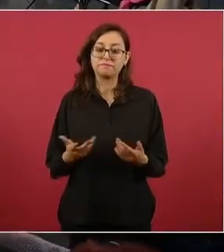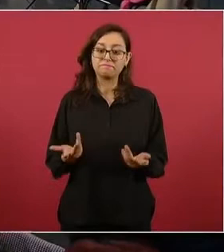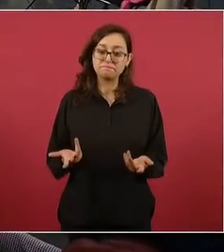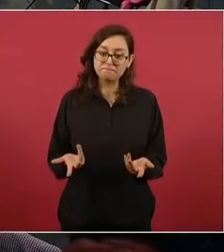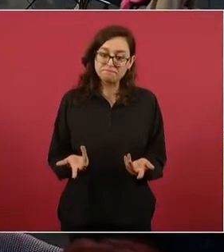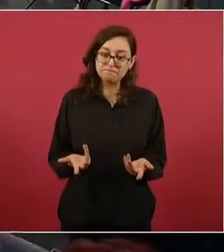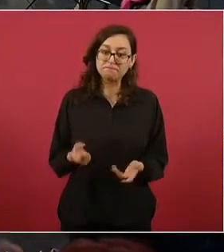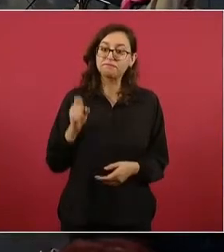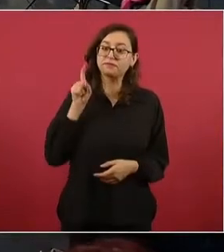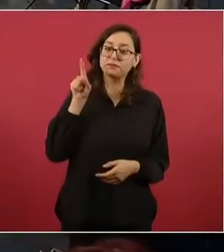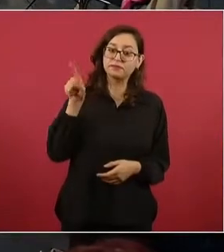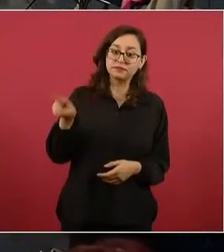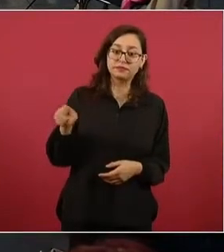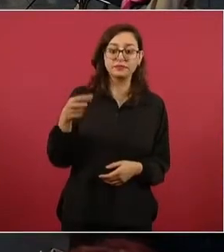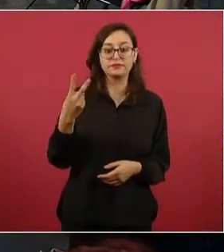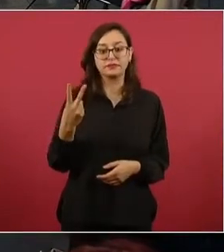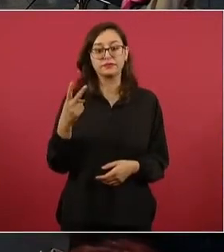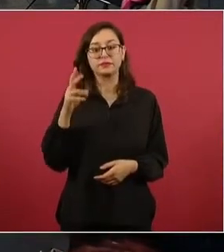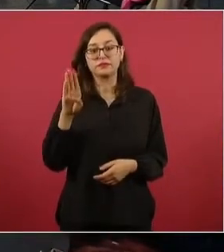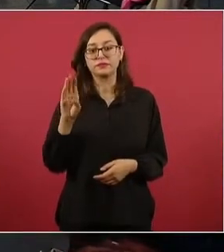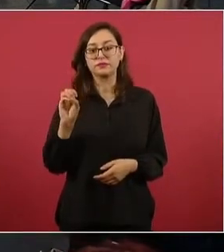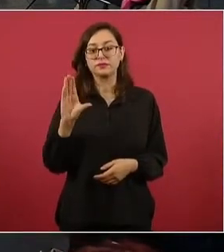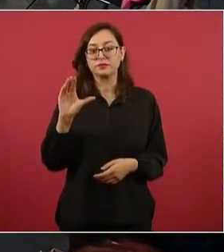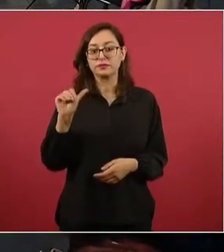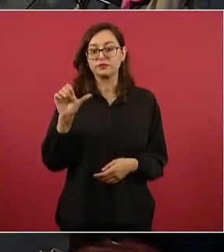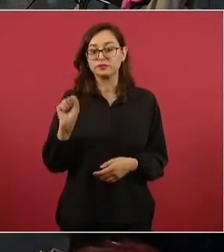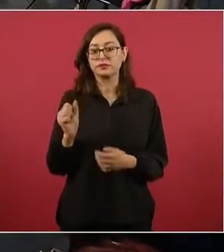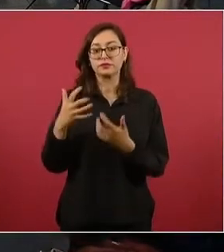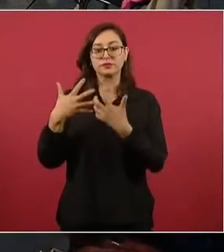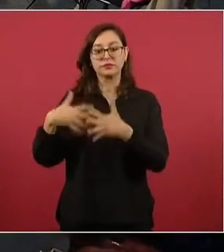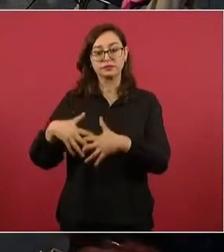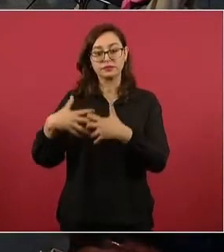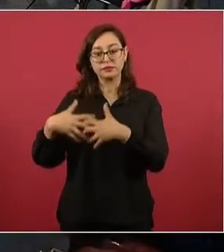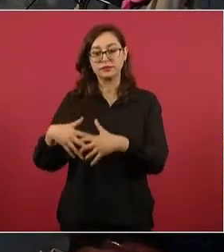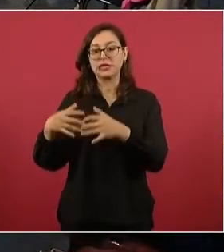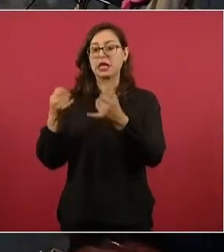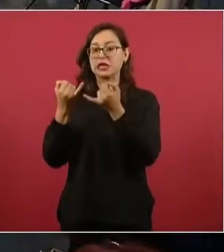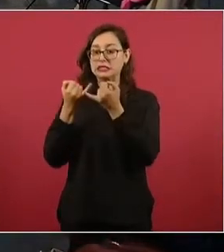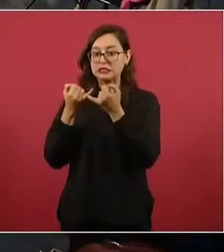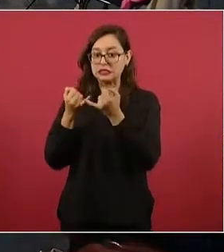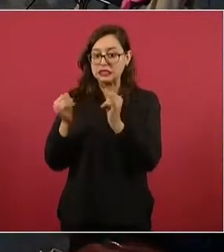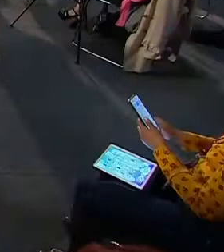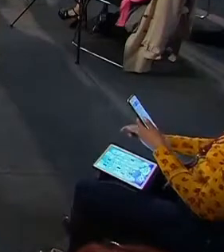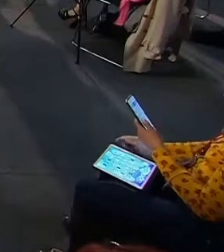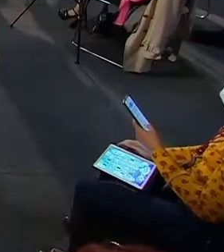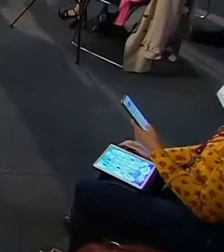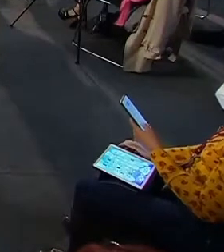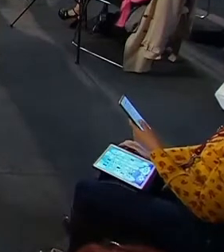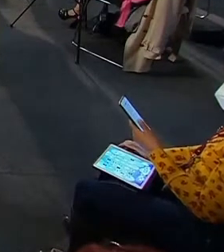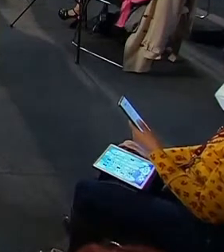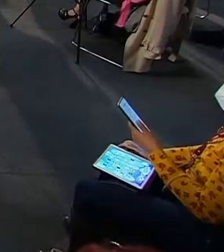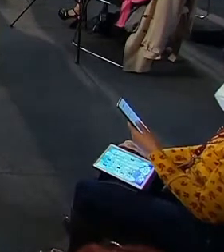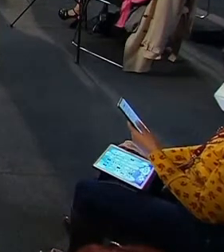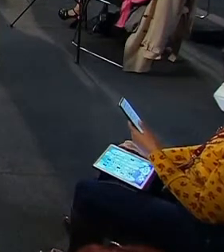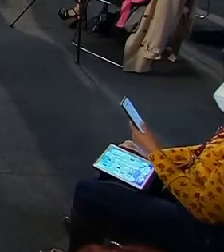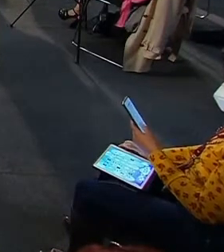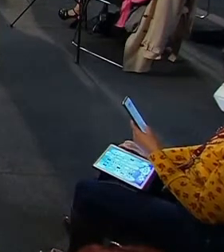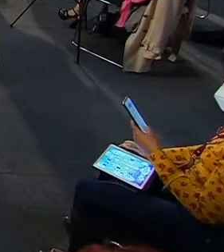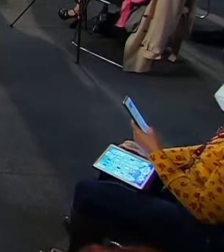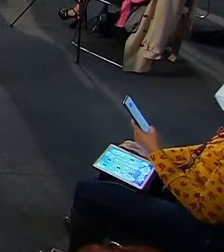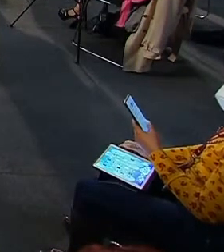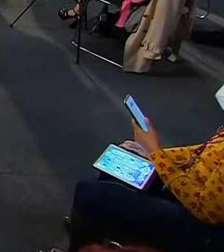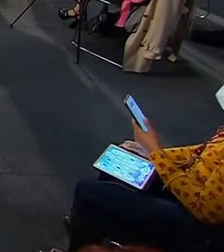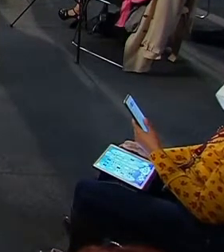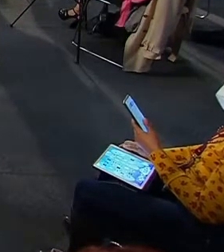de Dos Bocas de la refinería Olmeca, lo que están diciendo muchos que no